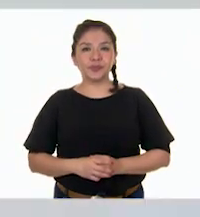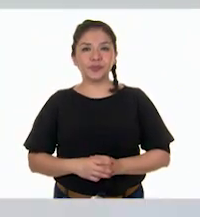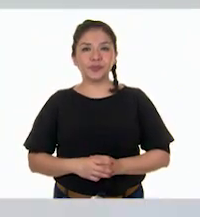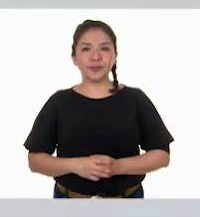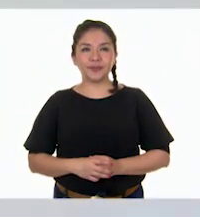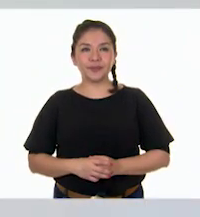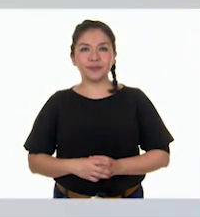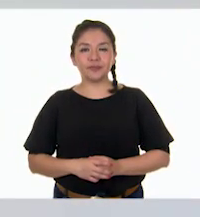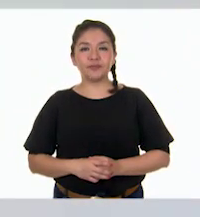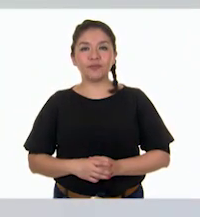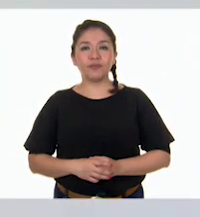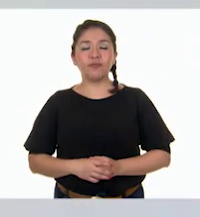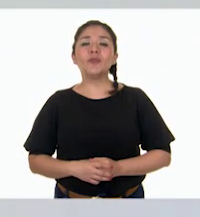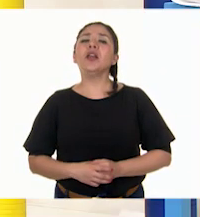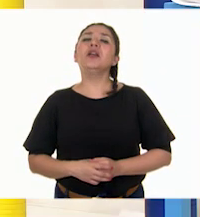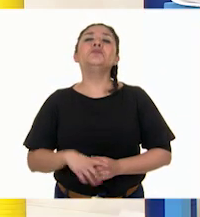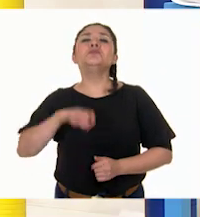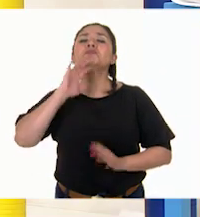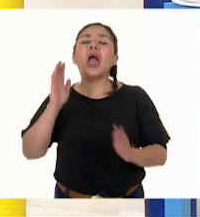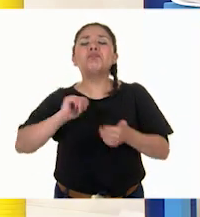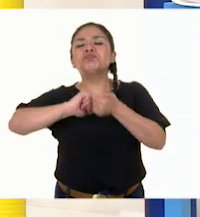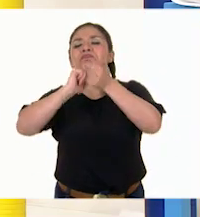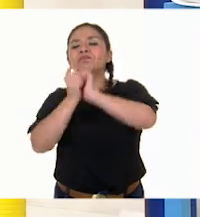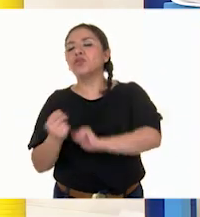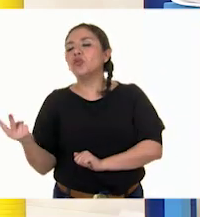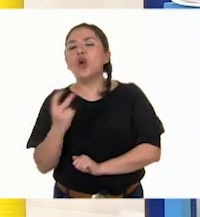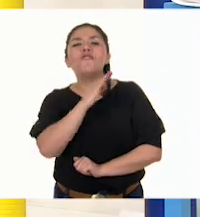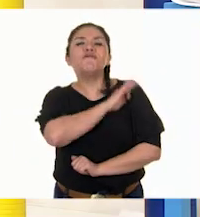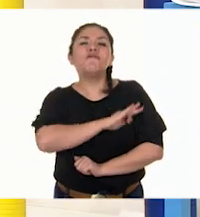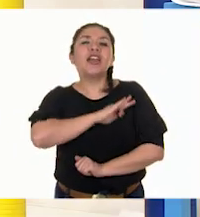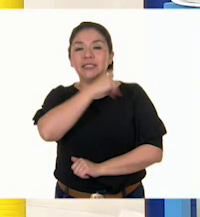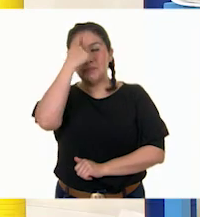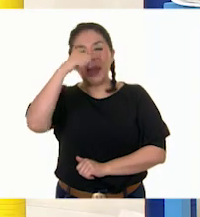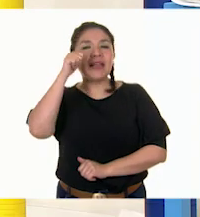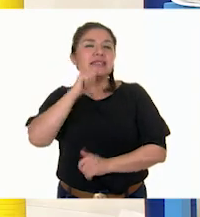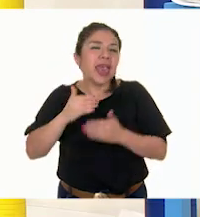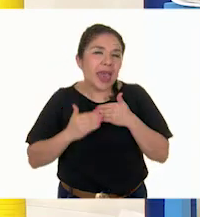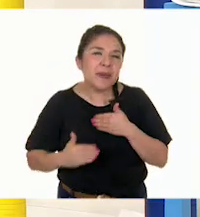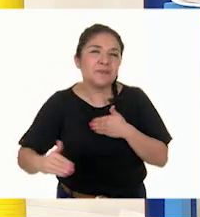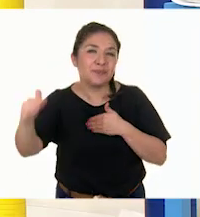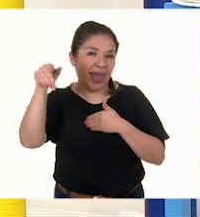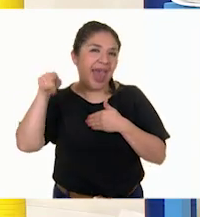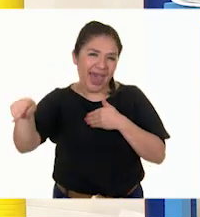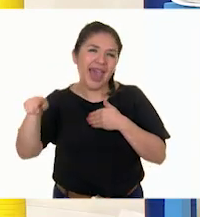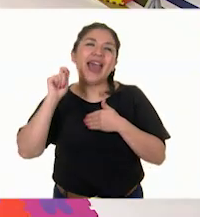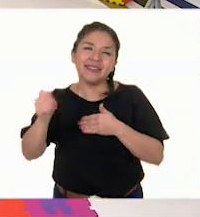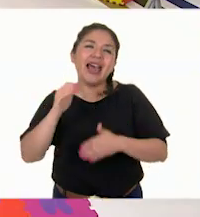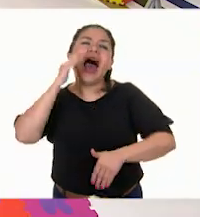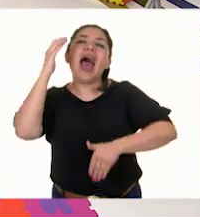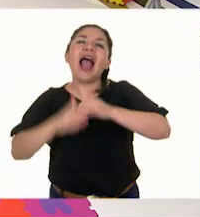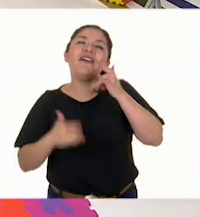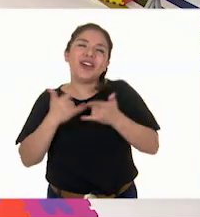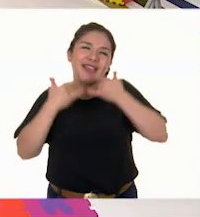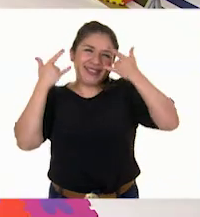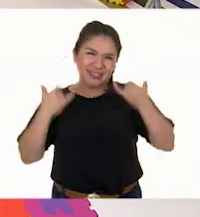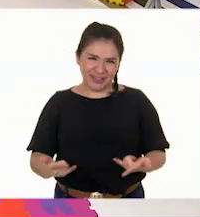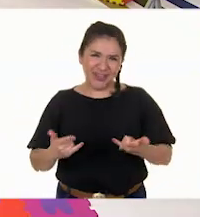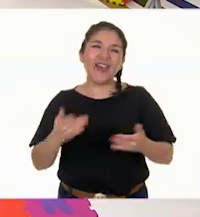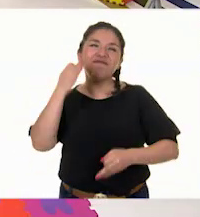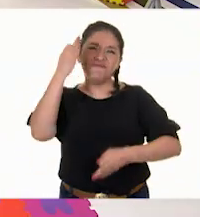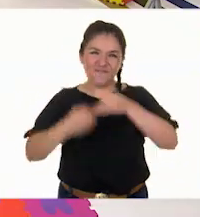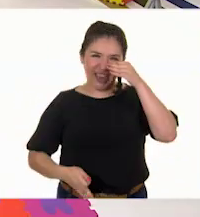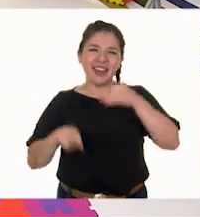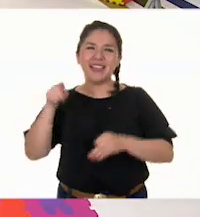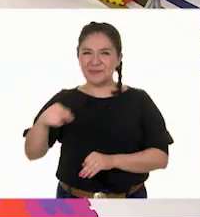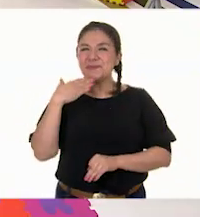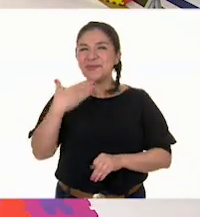acabamos. Y fueron felices para siempre. Ah, y ese es el final de los finales. Ese es el final de